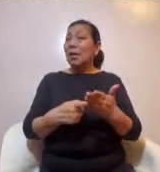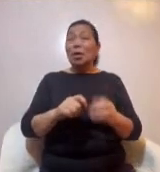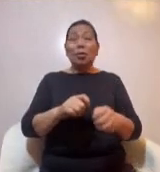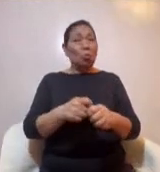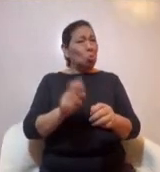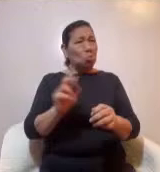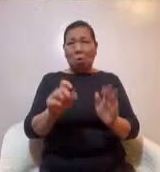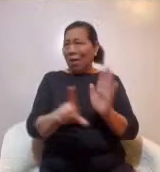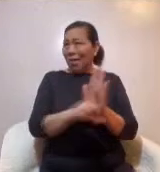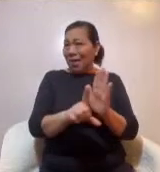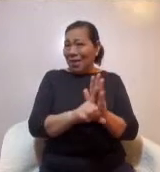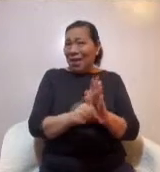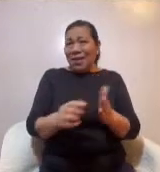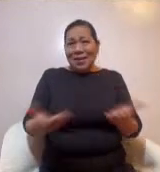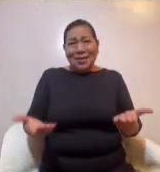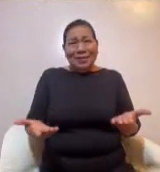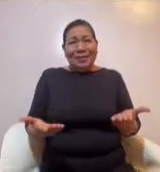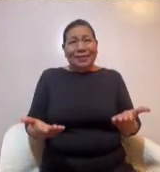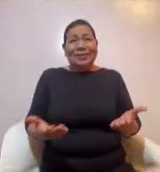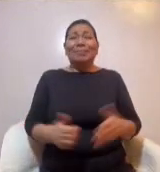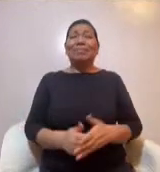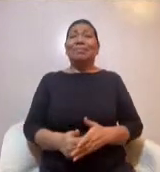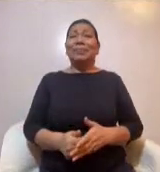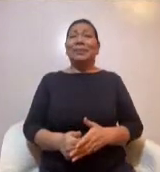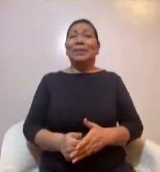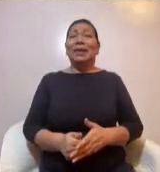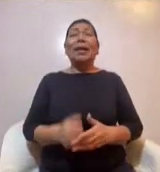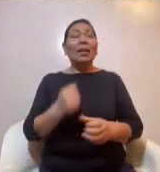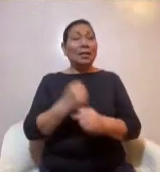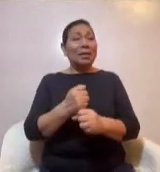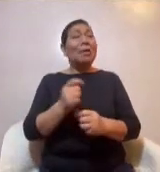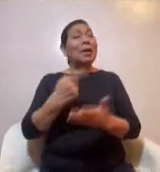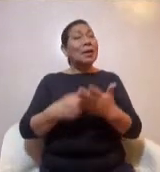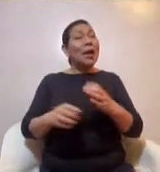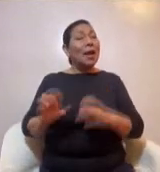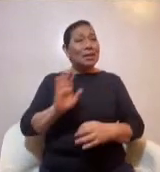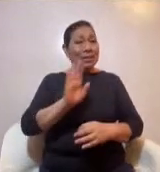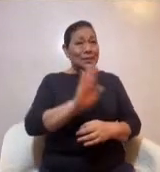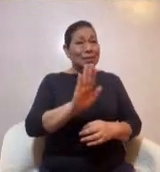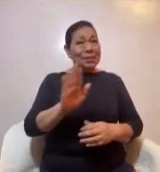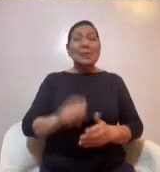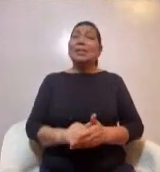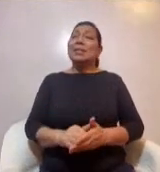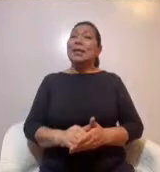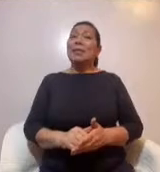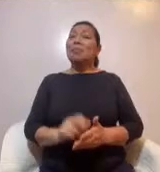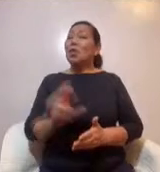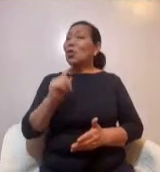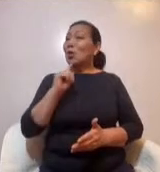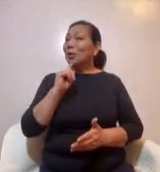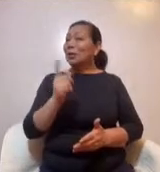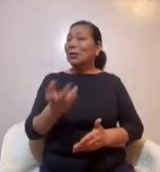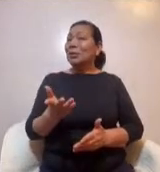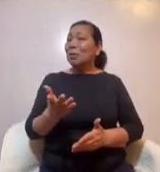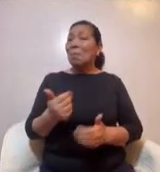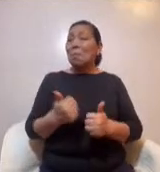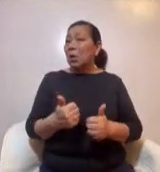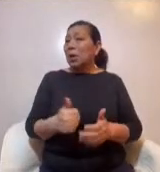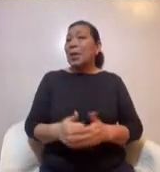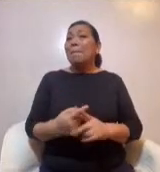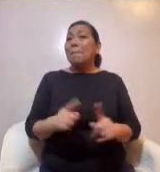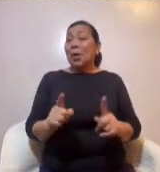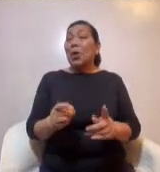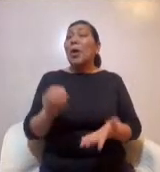parten del hecho que la prostitución no es legal, porque, ¿no?, que el trabajo que ella estaba realizando no